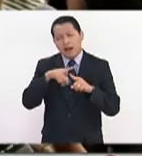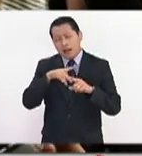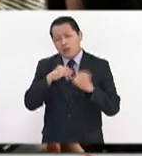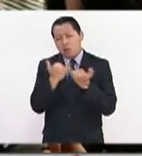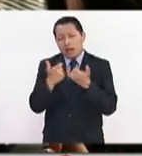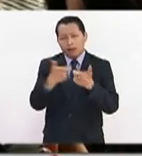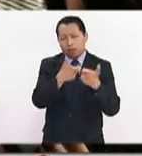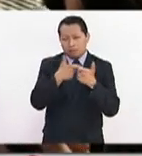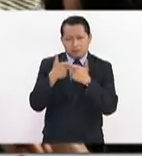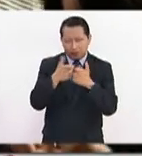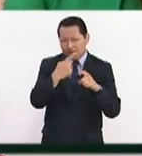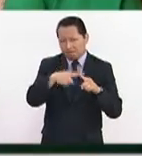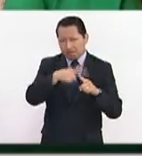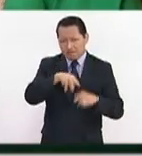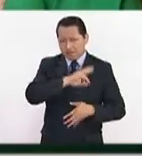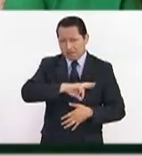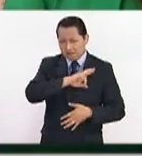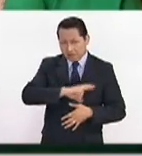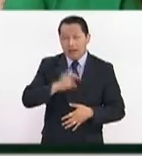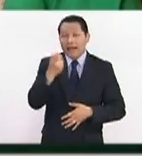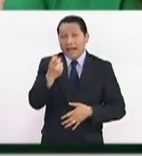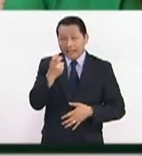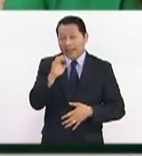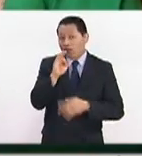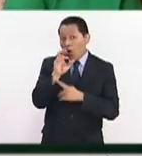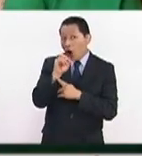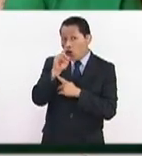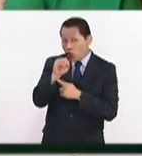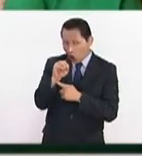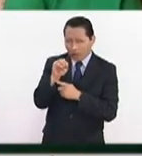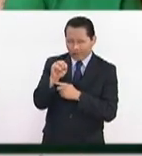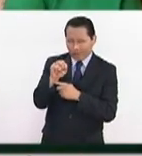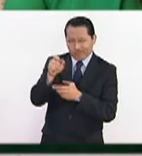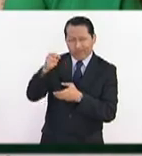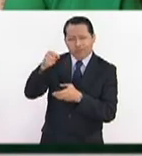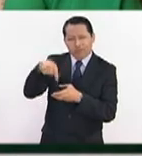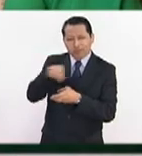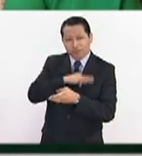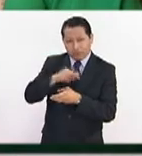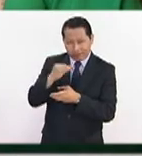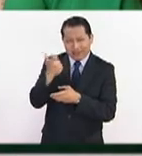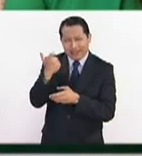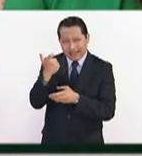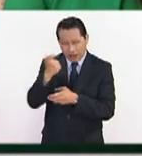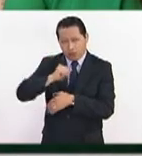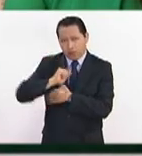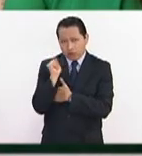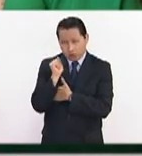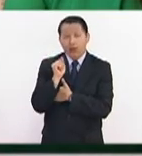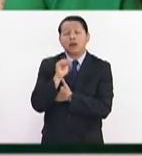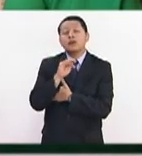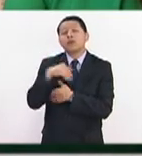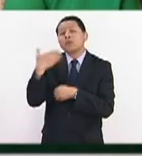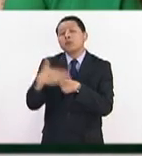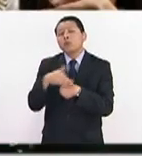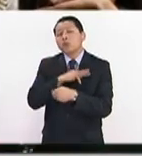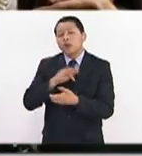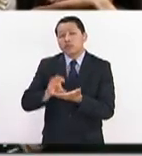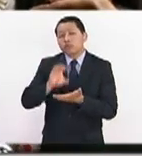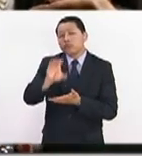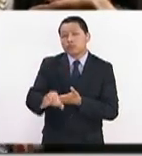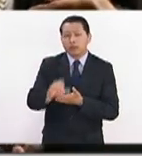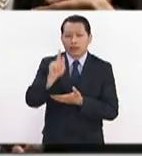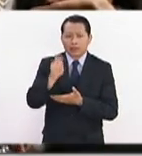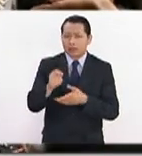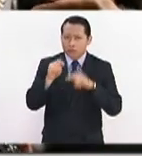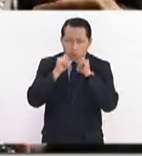Además, destacó que con la creación de este fondo, los damnificados van a recibir recursos para recuperar sus hogares sin importar a la